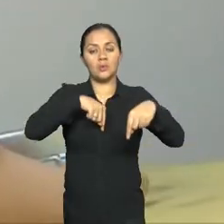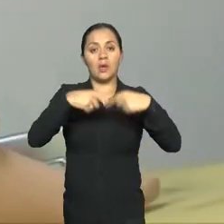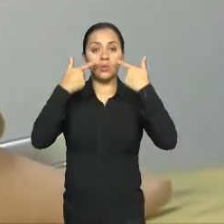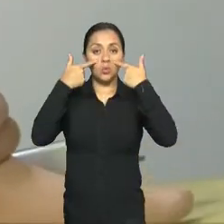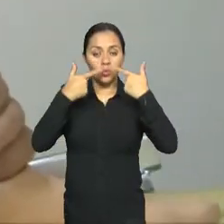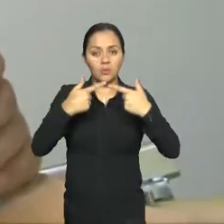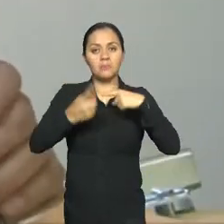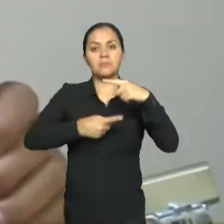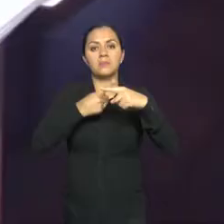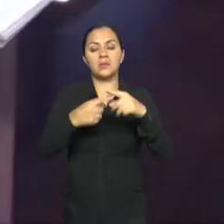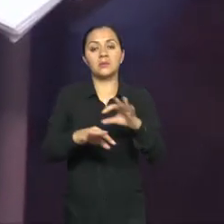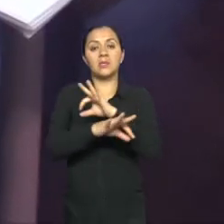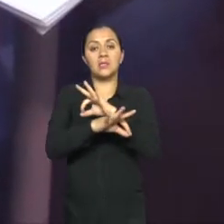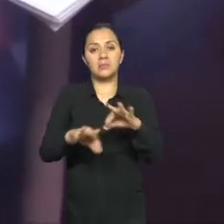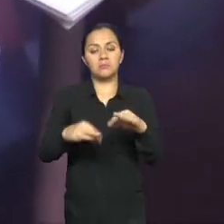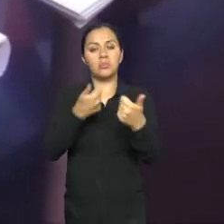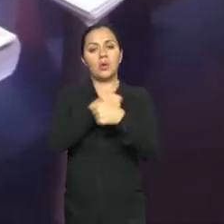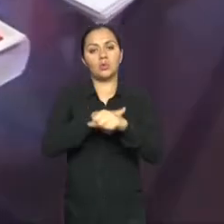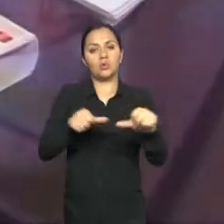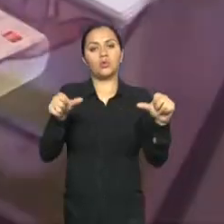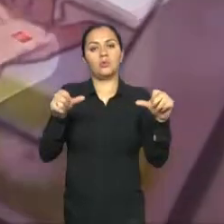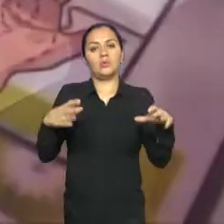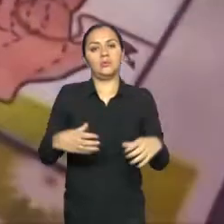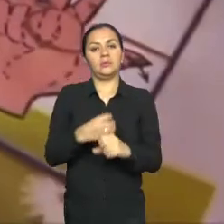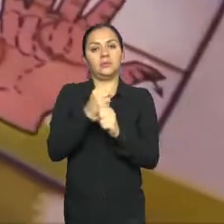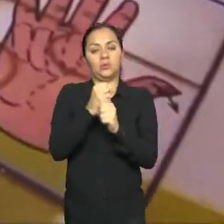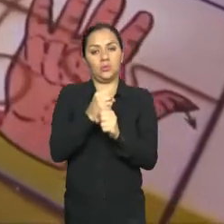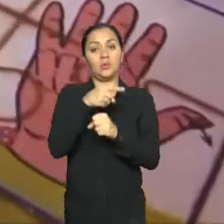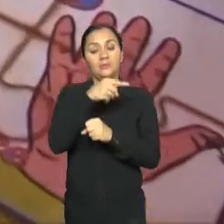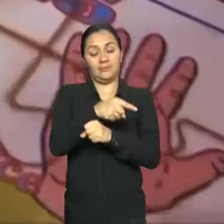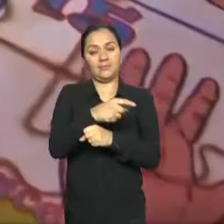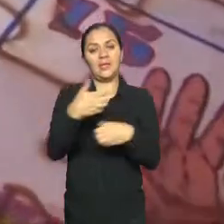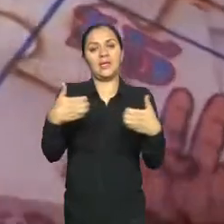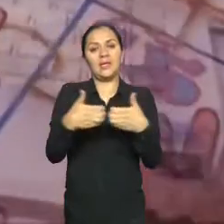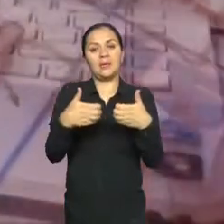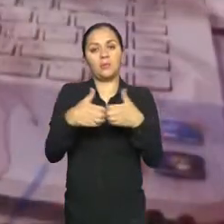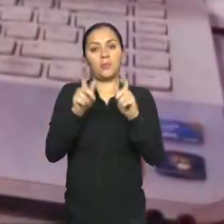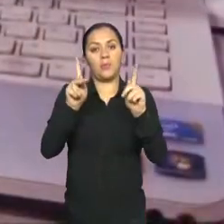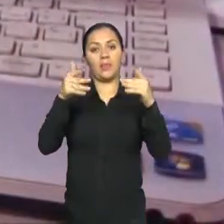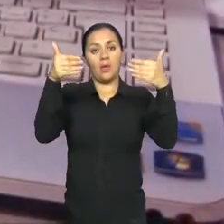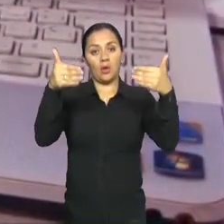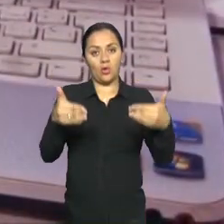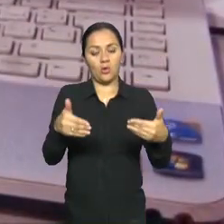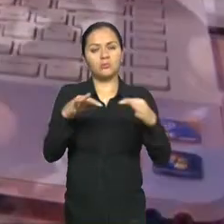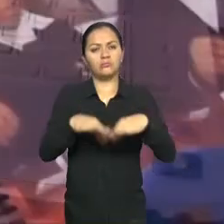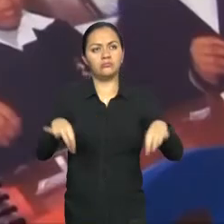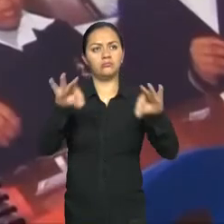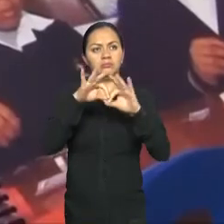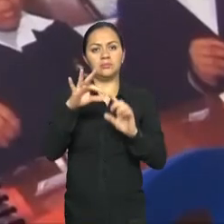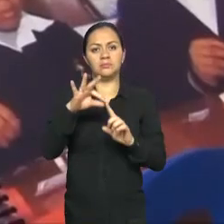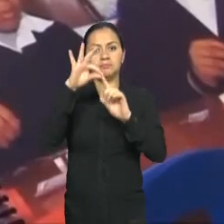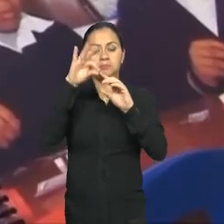cuidado, higiene, autonomía y seguridad. Equipos y material pedagógico especiales para educación,